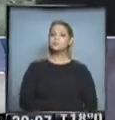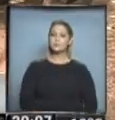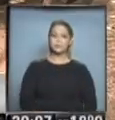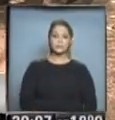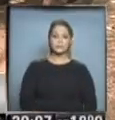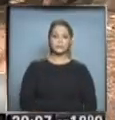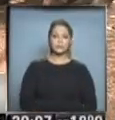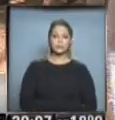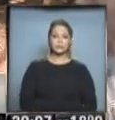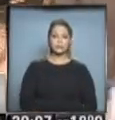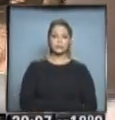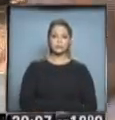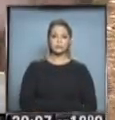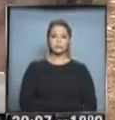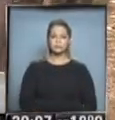Se viene,